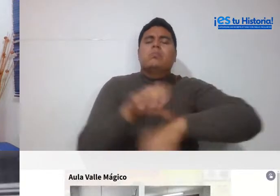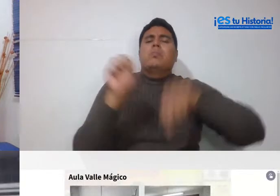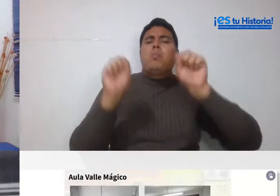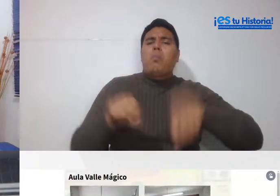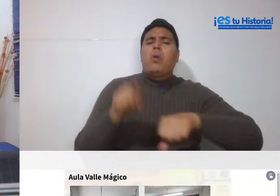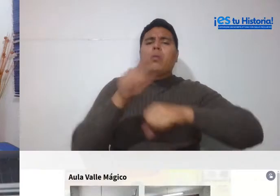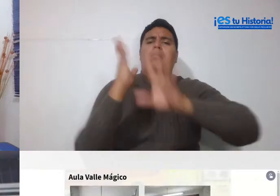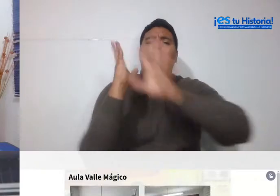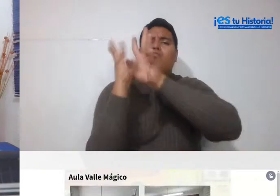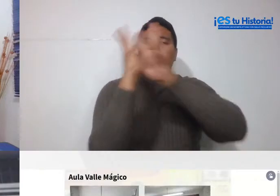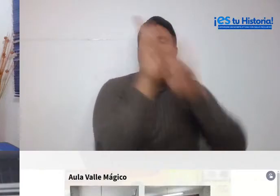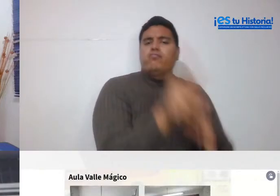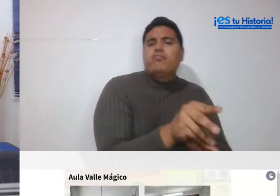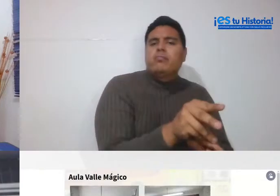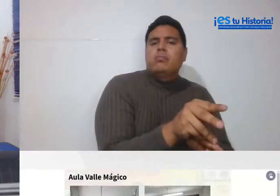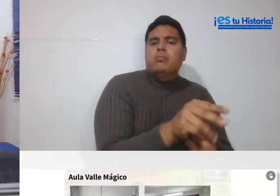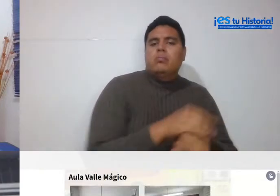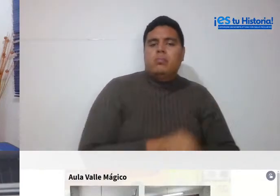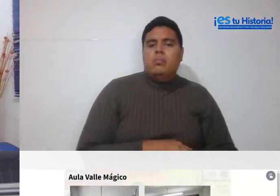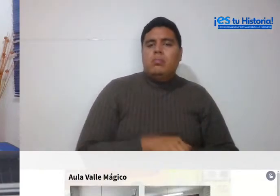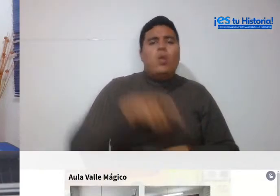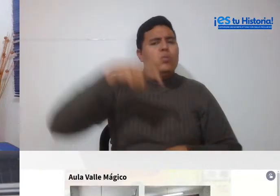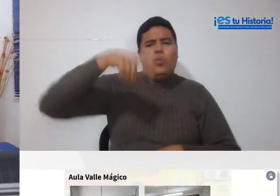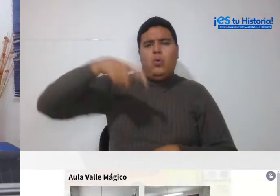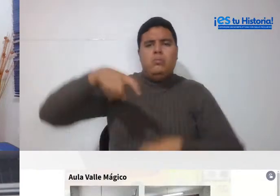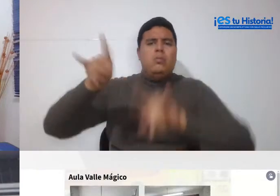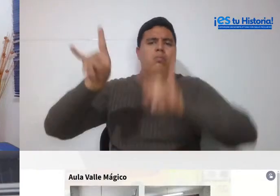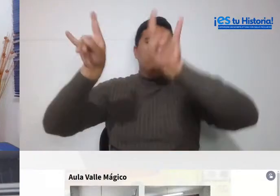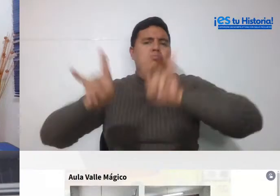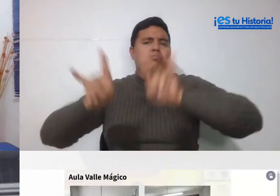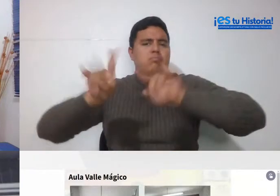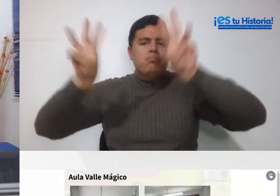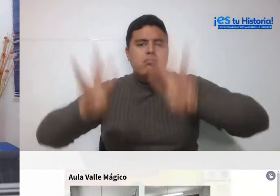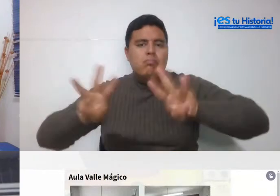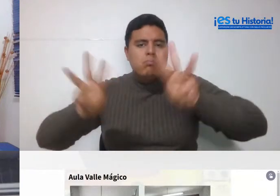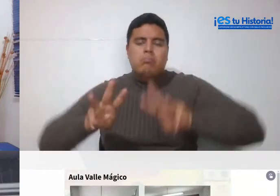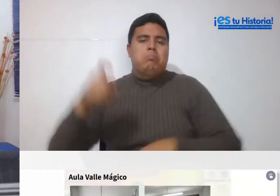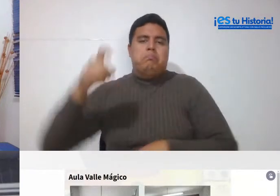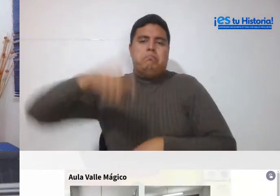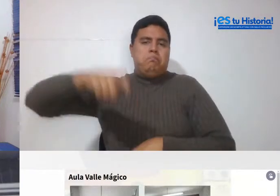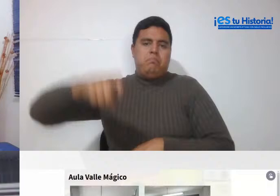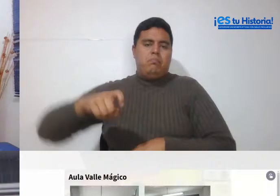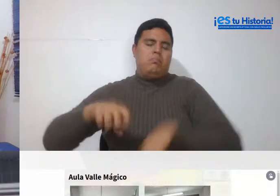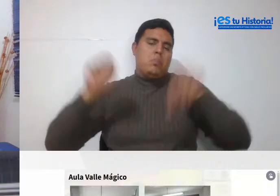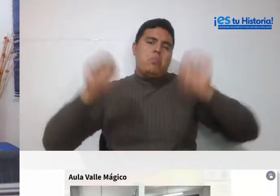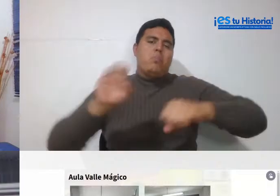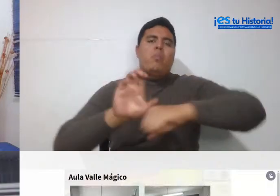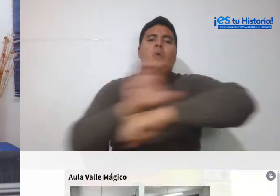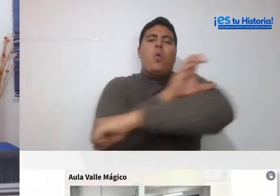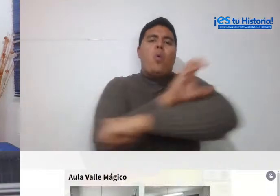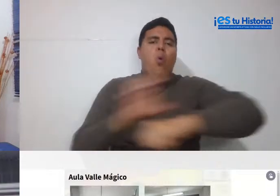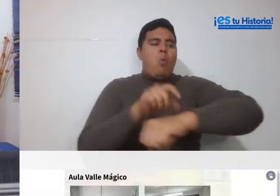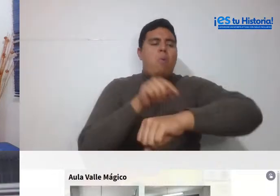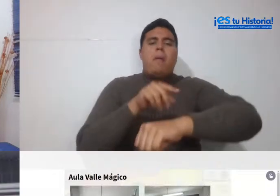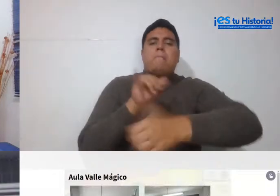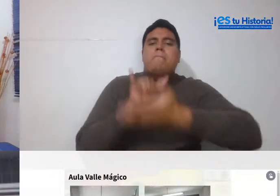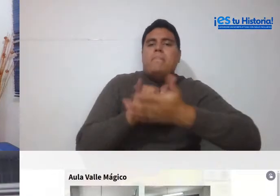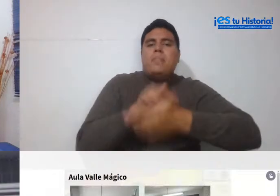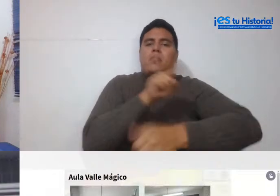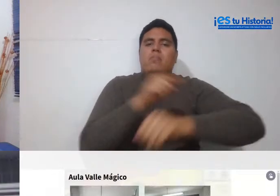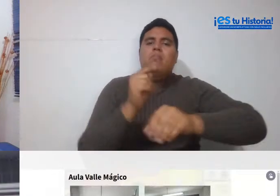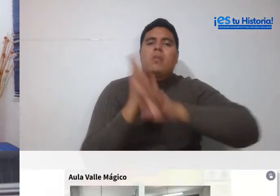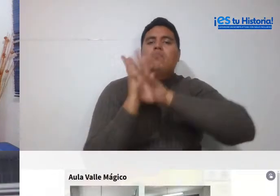internet, o no, necesito es que tener activo mi access point y de los equipos que tengo aquí alrededor de mi